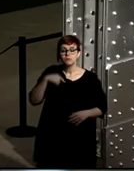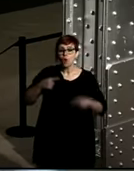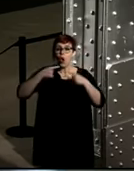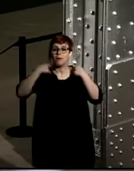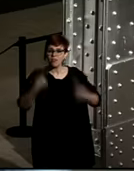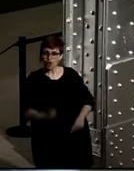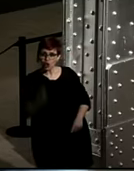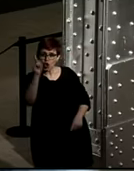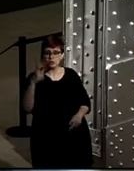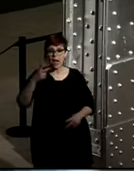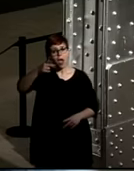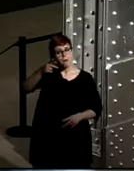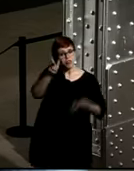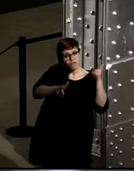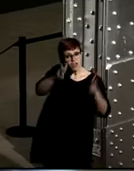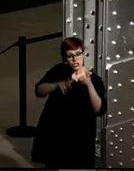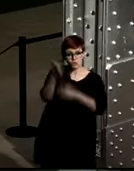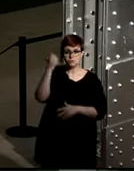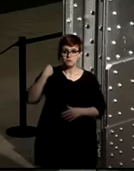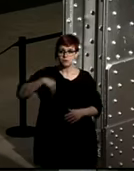apellidos vascos, las películas de Enrique,